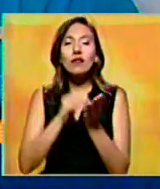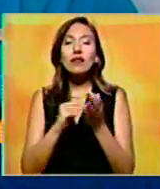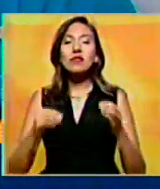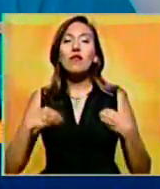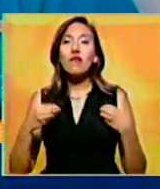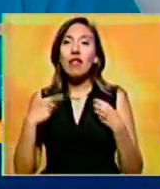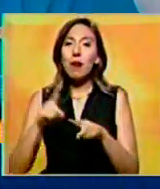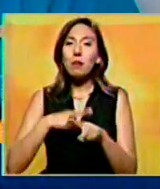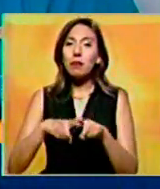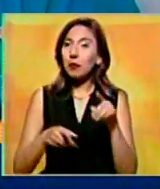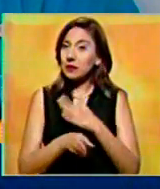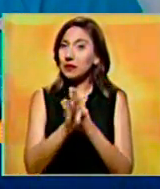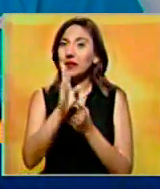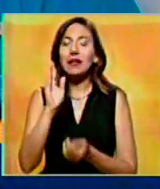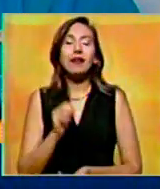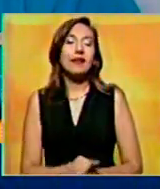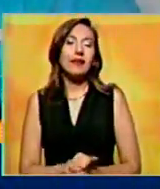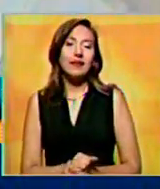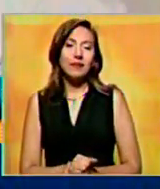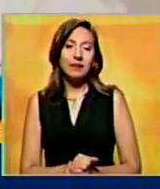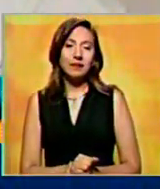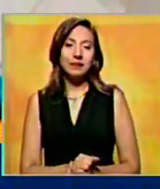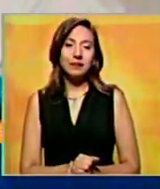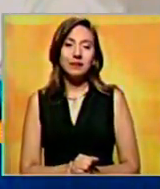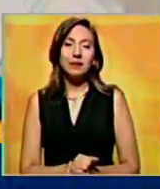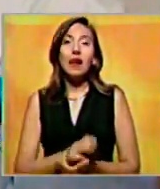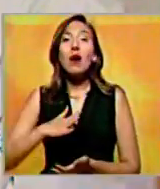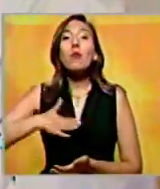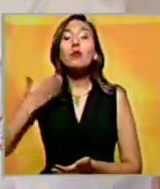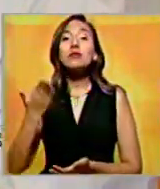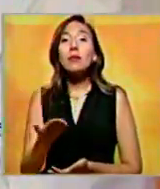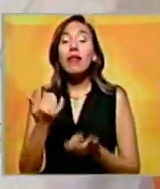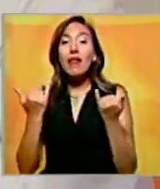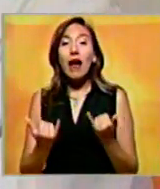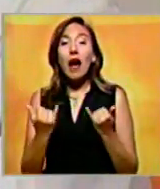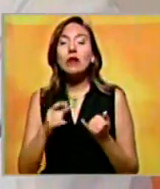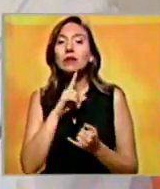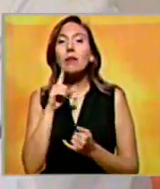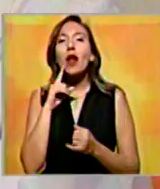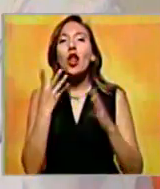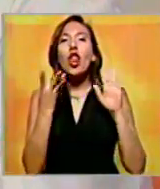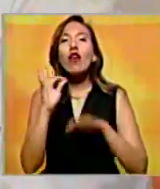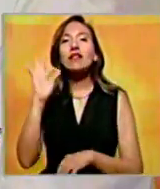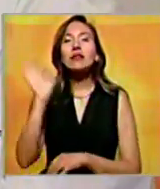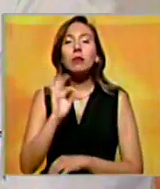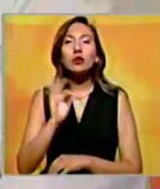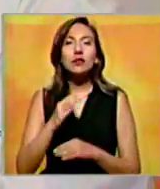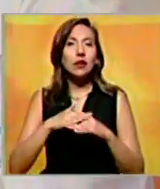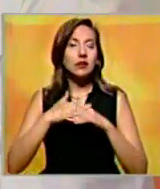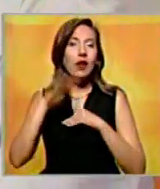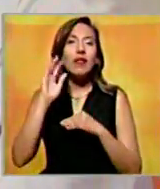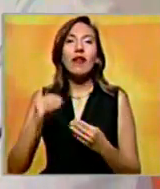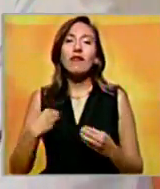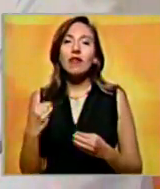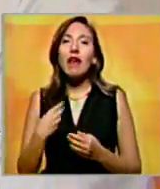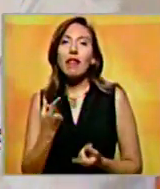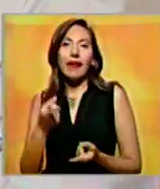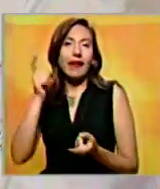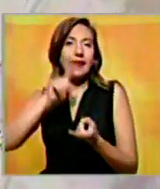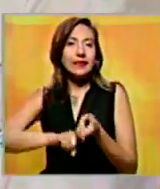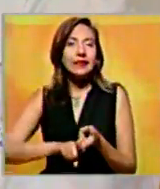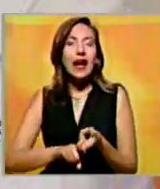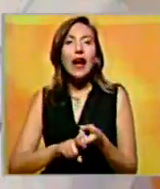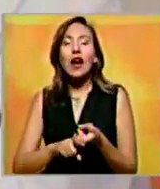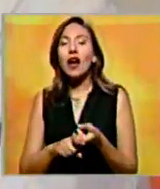para que siguiera adelante, pues, siguiéramos adelante. Pues. Las posibilidades de AICSA ahorita superan el 90% de sobrevida normal, de casarse,